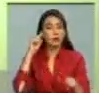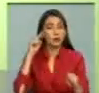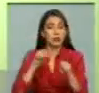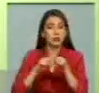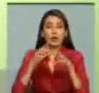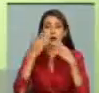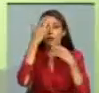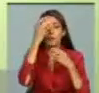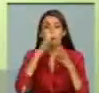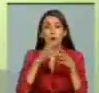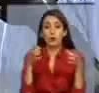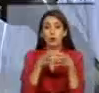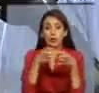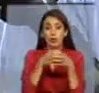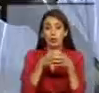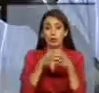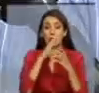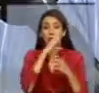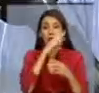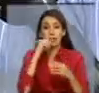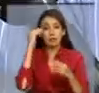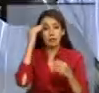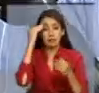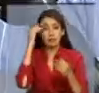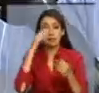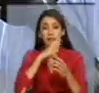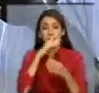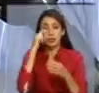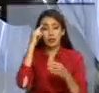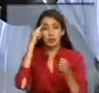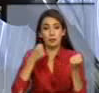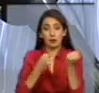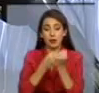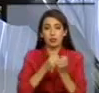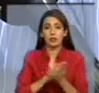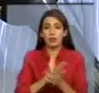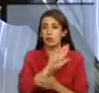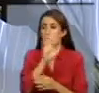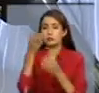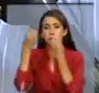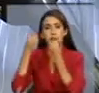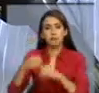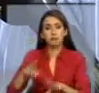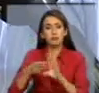del movimiento País. La pérdida inmediata de su dignidad como presidente del movimiento.